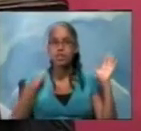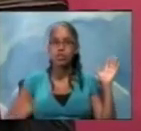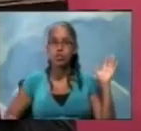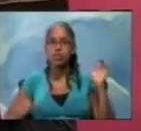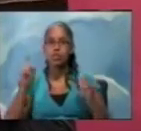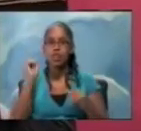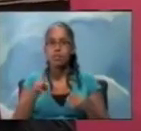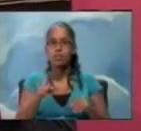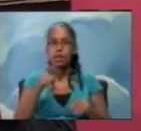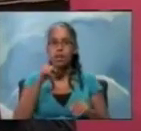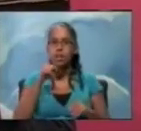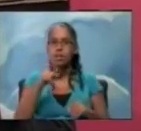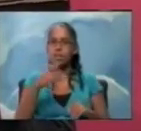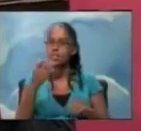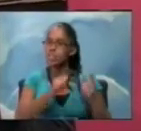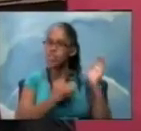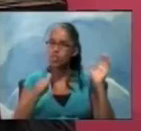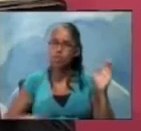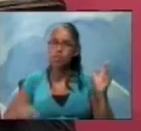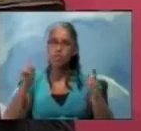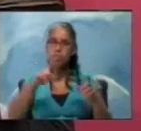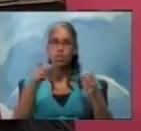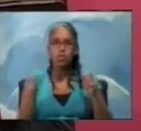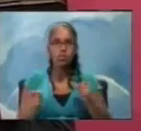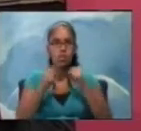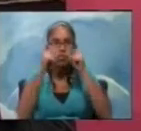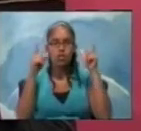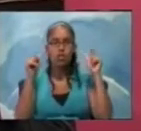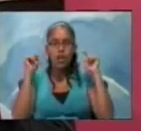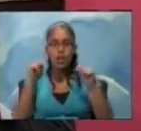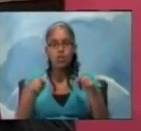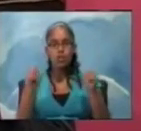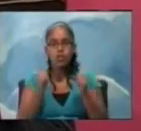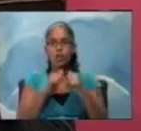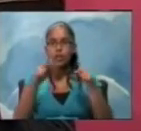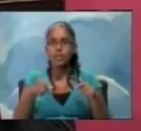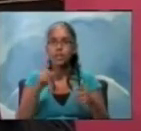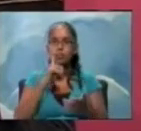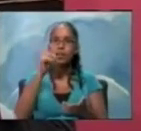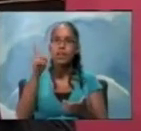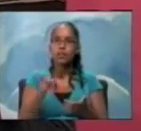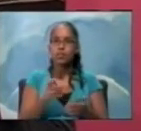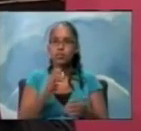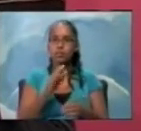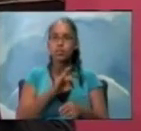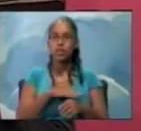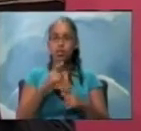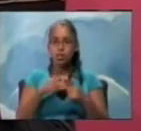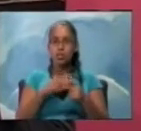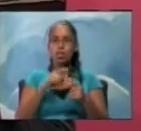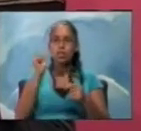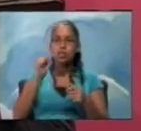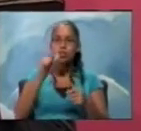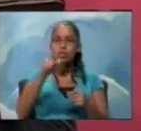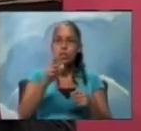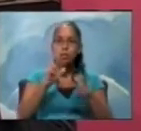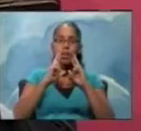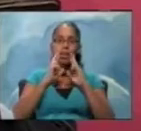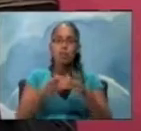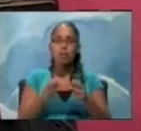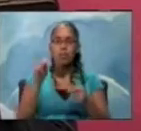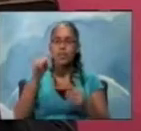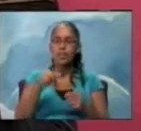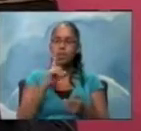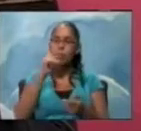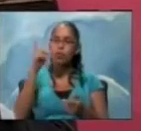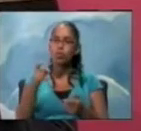también lo sorprendió a ellos con esta pregunta, porque el Señor les dijo, bueno, si ustedes me responden esta